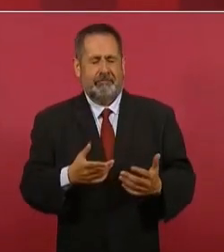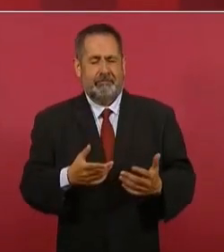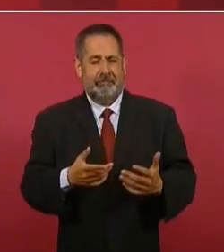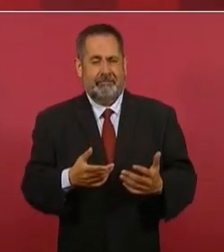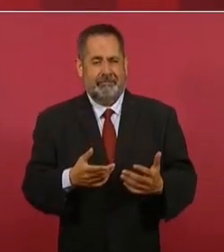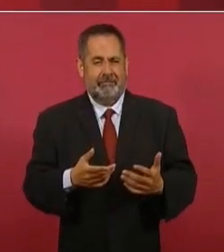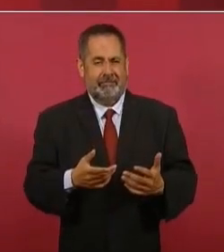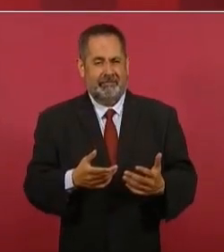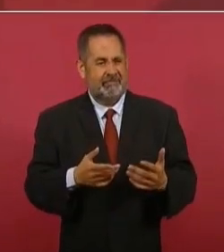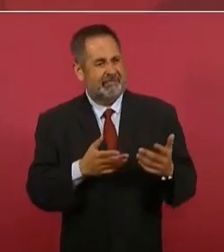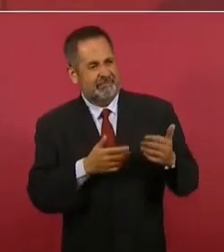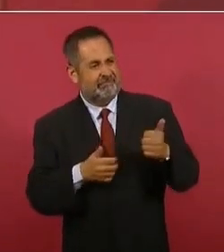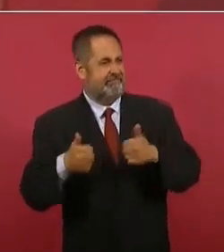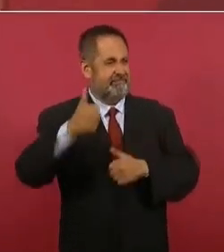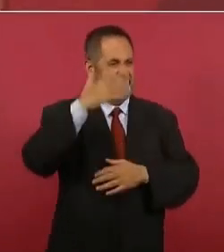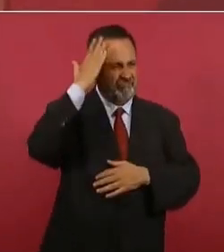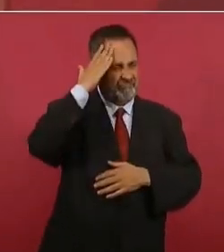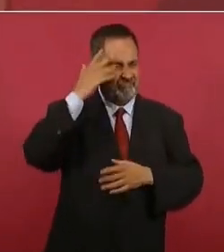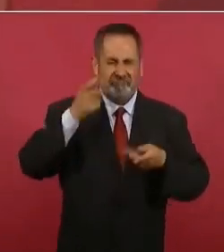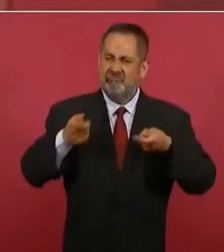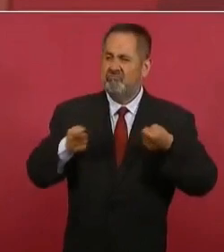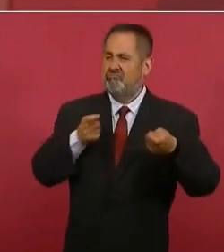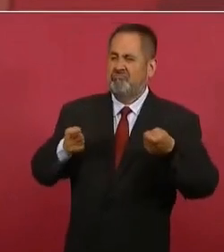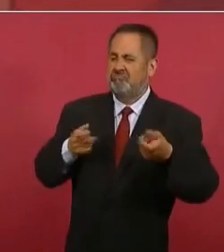quien estaba hasta mero arriba.